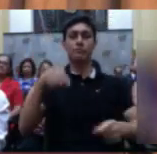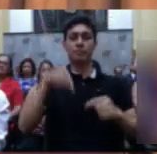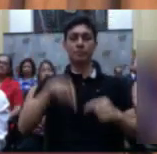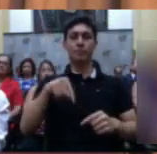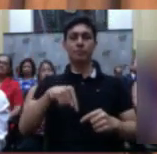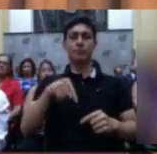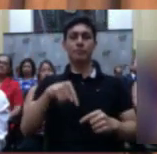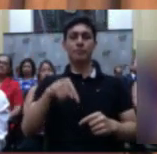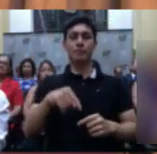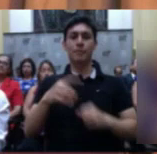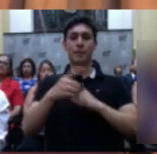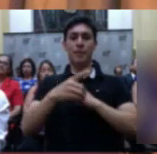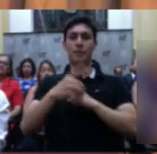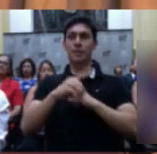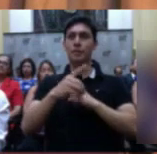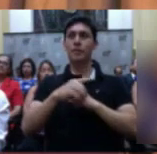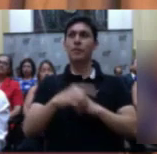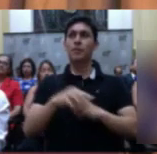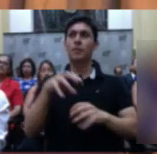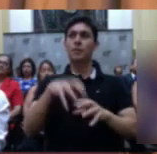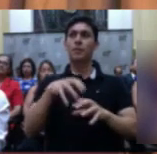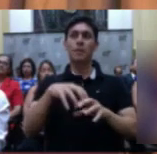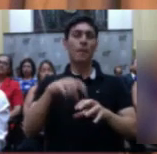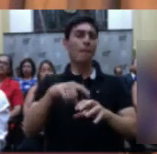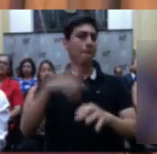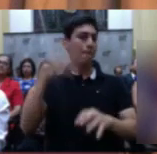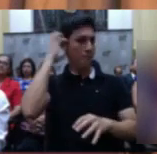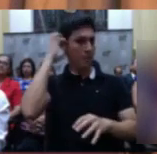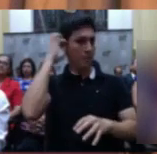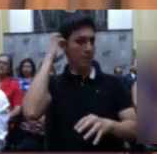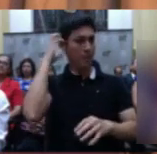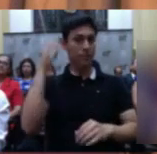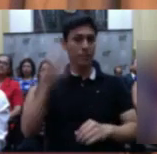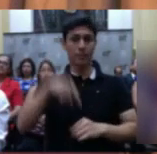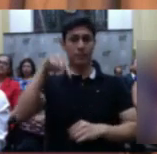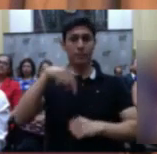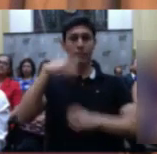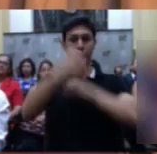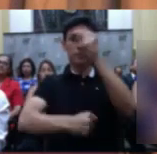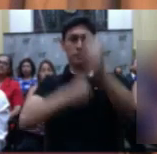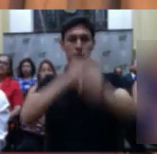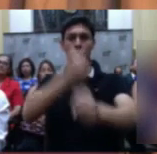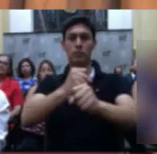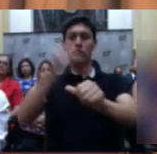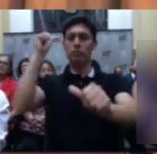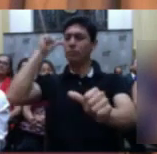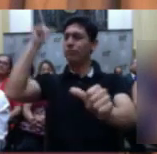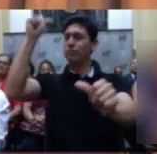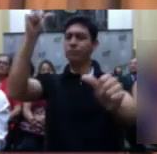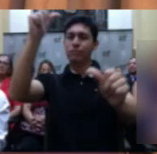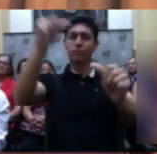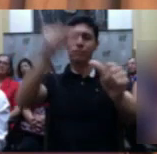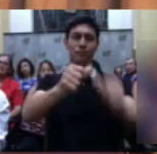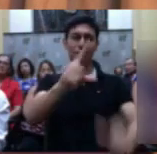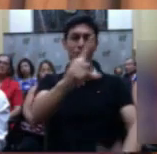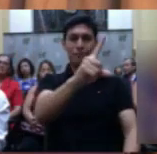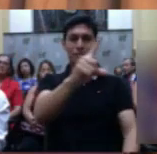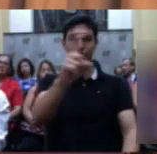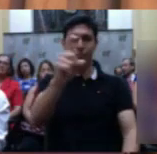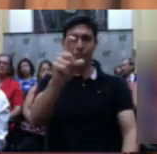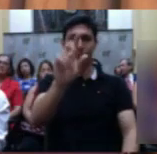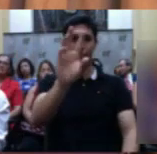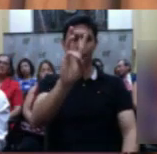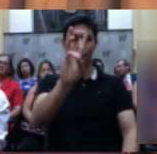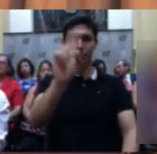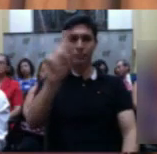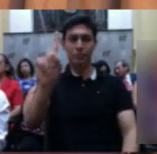querido Distrito Miraflores, que este año conmemora 161 años